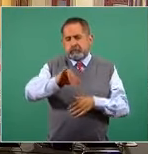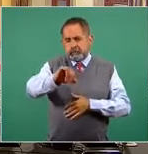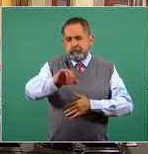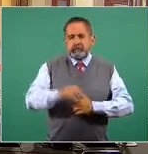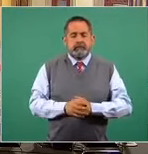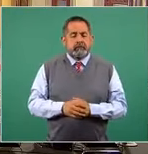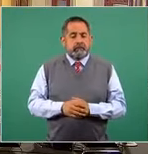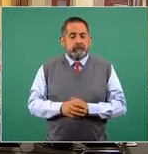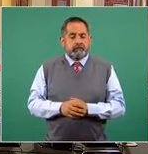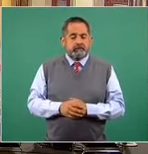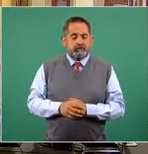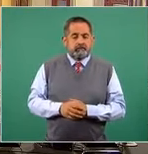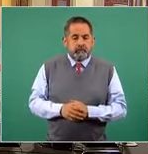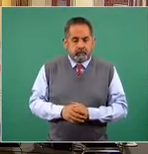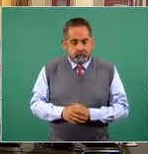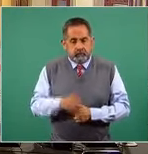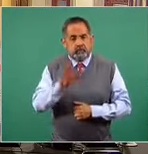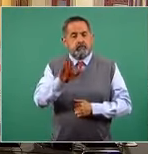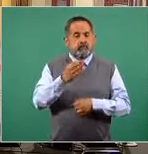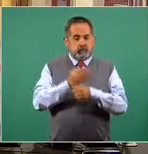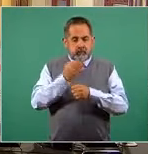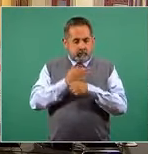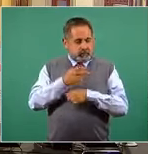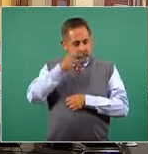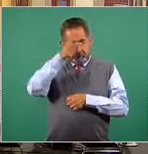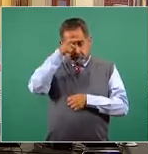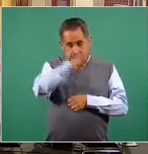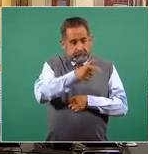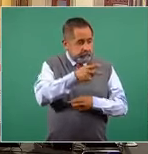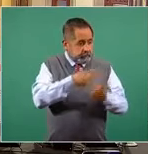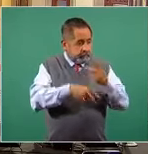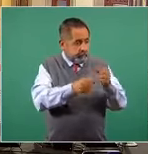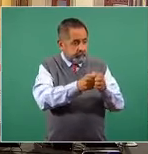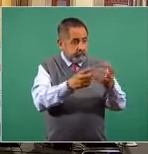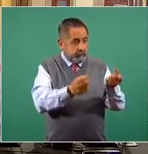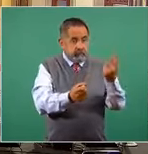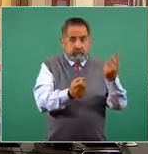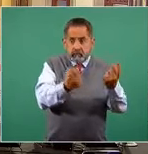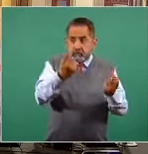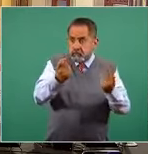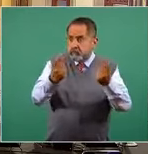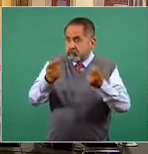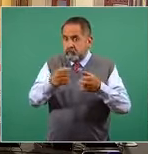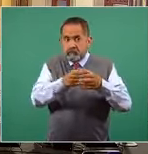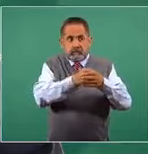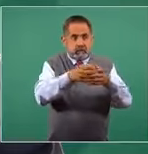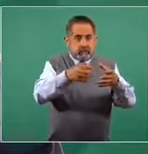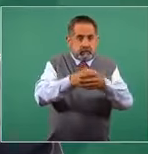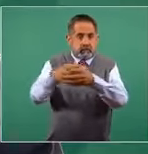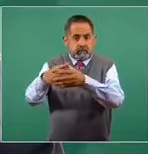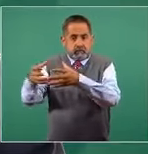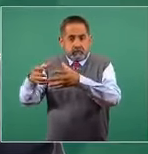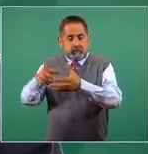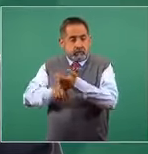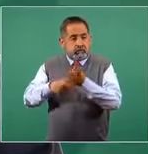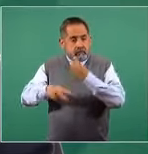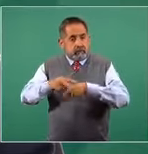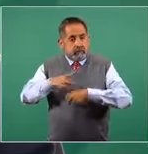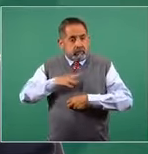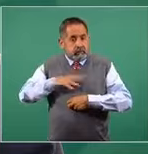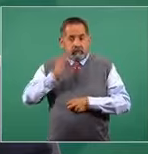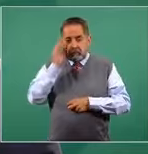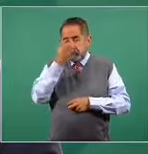Efectivamente, lo que nos muestra el estudio del brote o los varios brotes conglomerados de sarampión en México